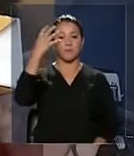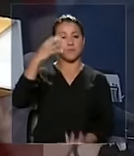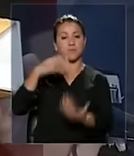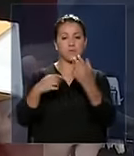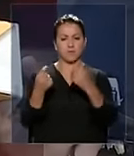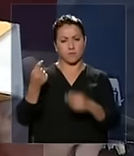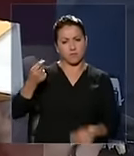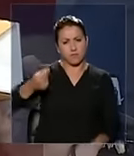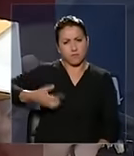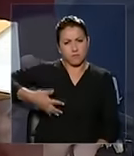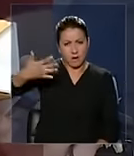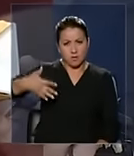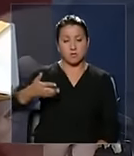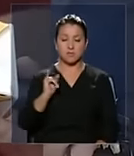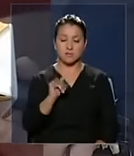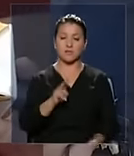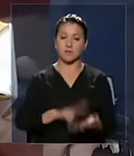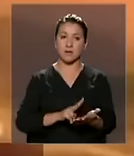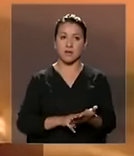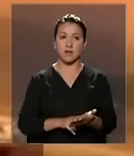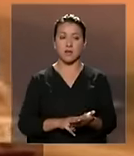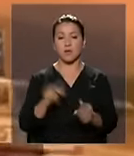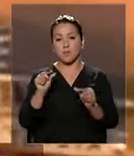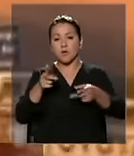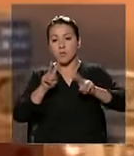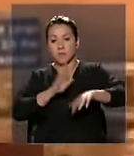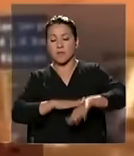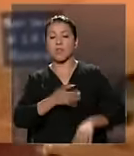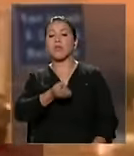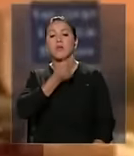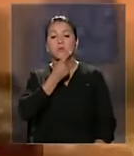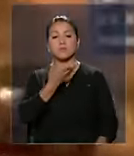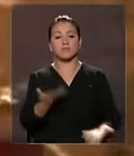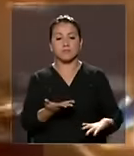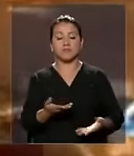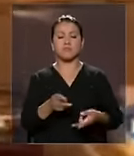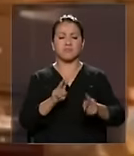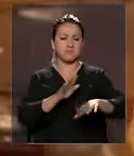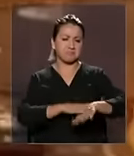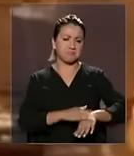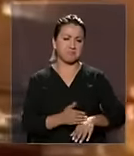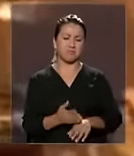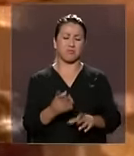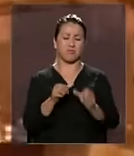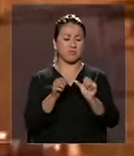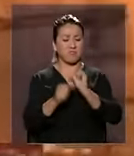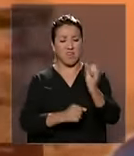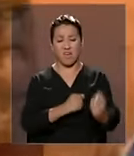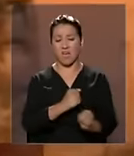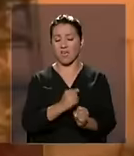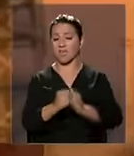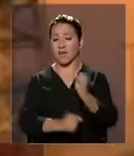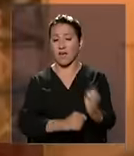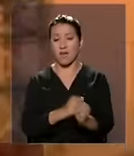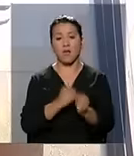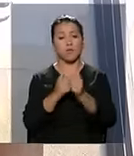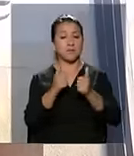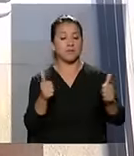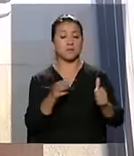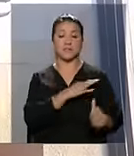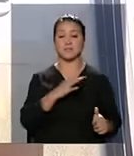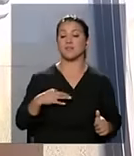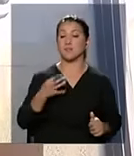valioso, ¿no es cierto? Sí, es un poco permisivo. Denuncian que fue una acción permisiva durante años de la autoridad. El Ministerio de